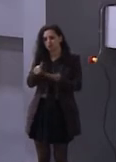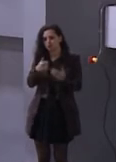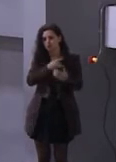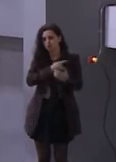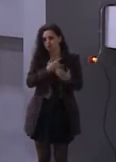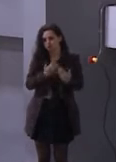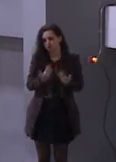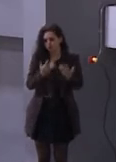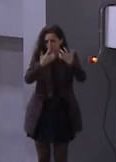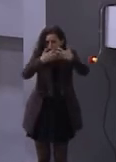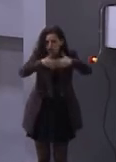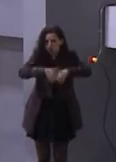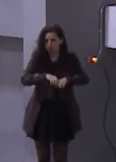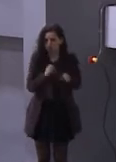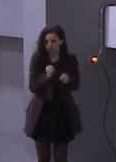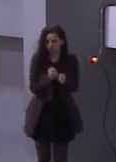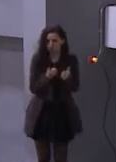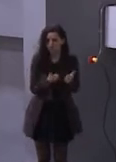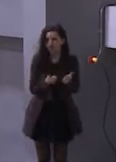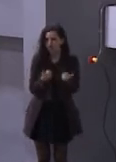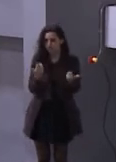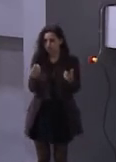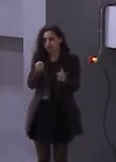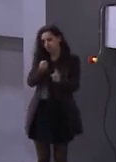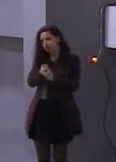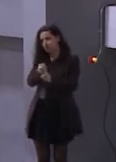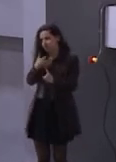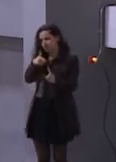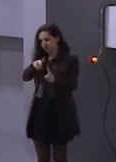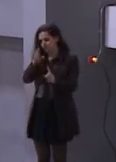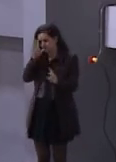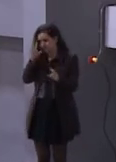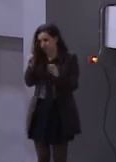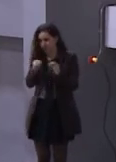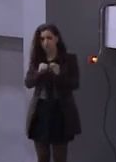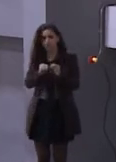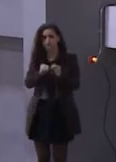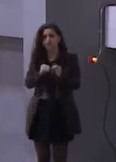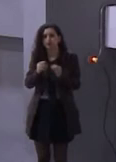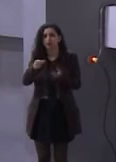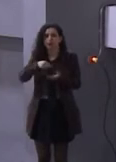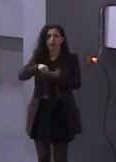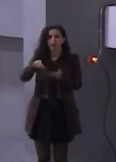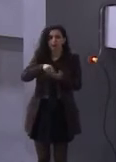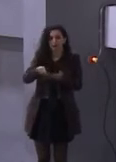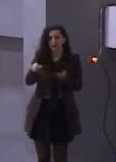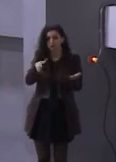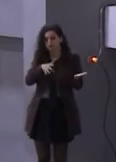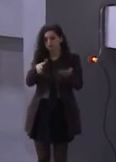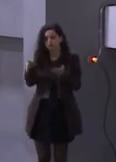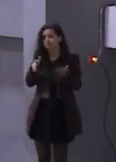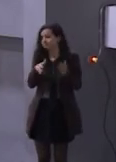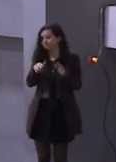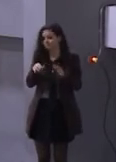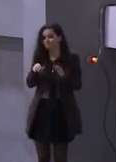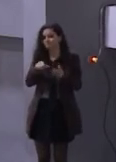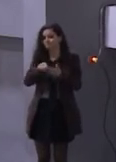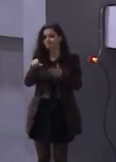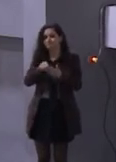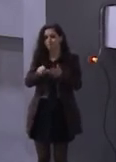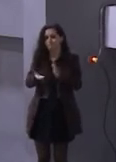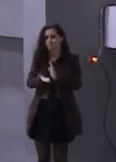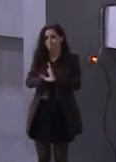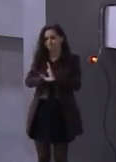funcionamiento para mirar cómo impacta esto que se logró en el acuerdo. Los gastos están calculados pues, muy por encima